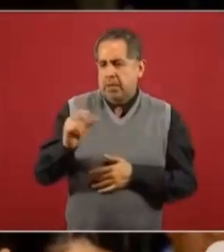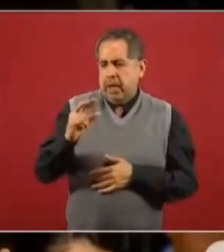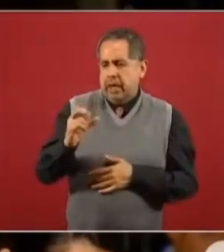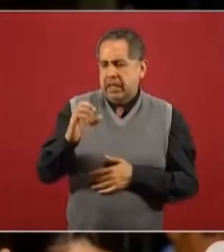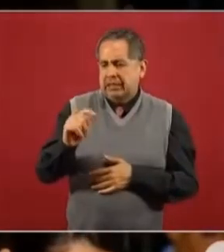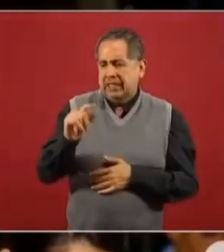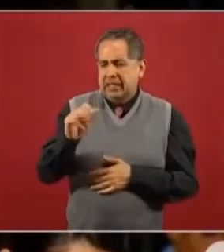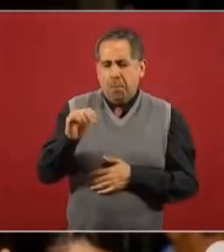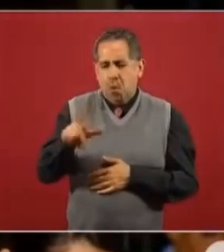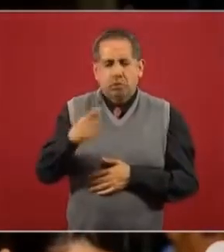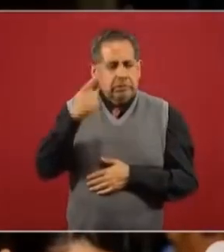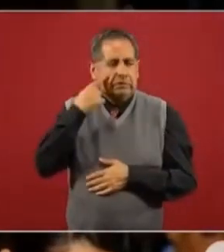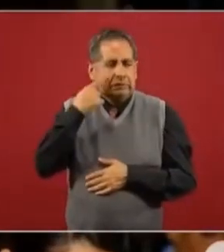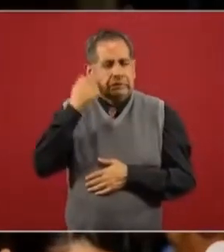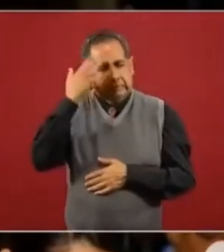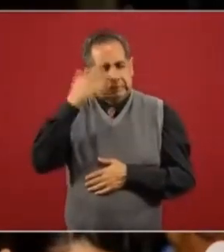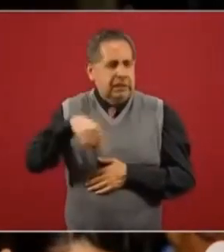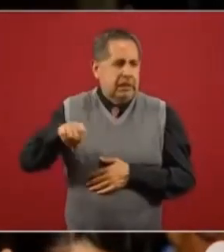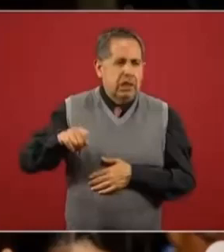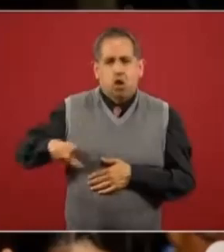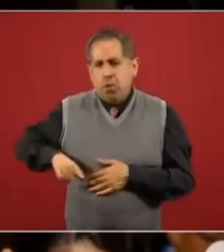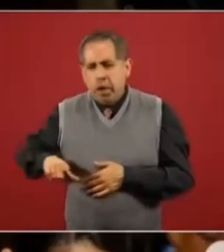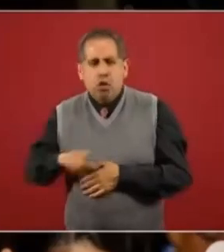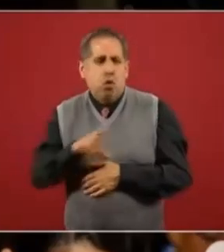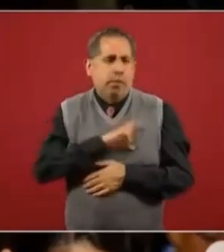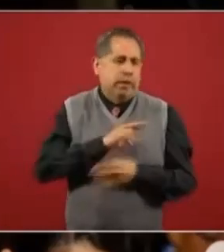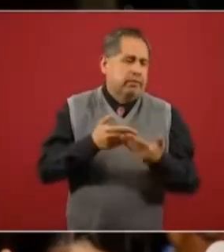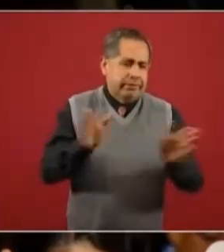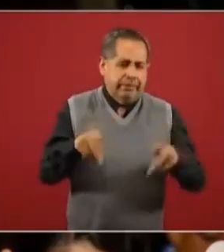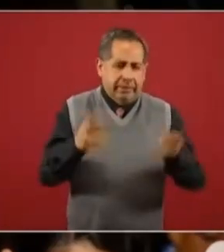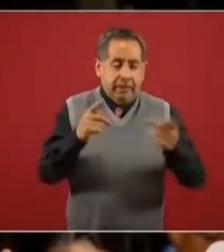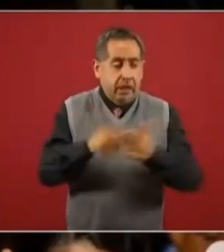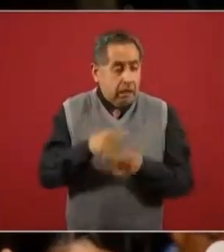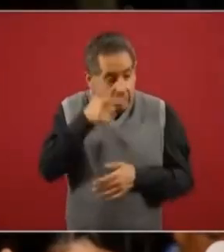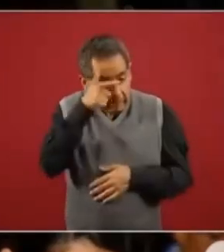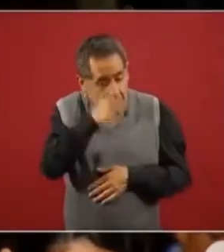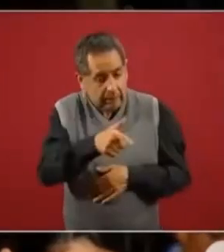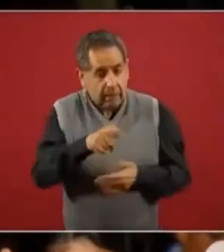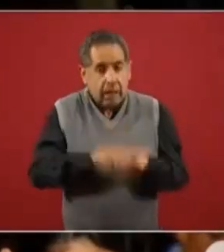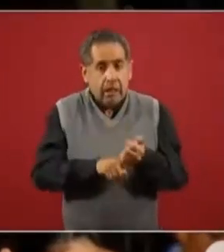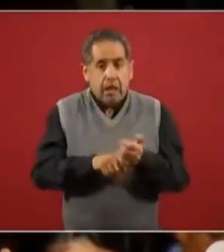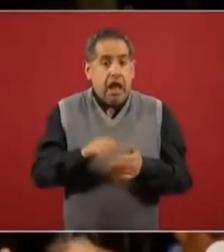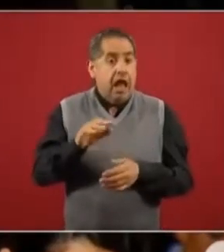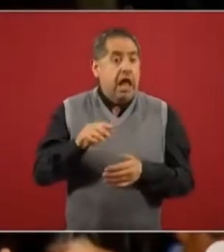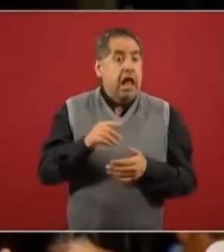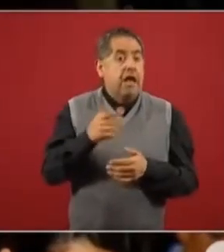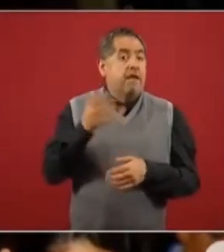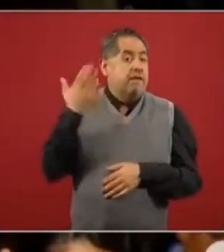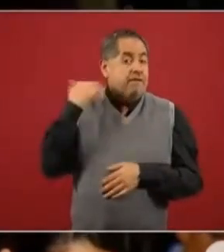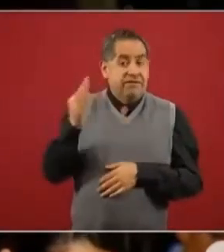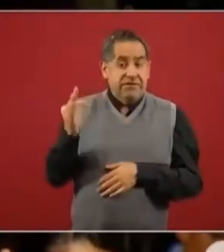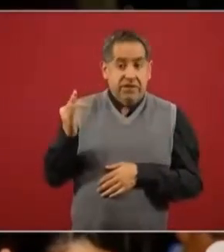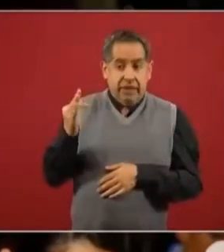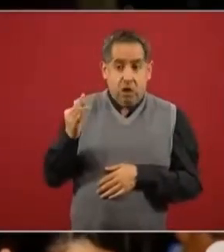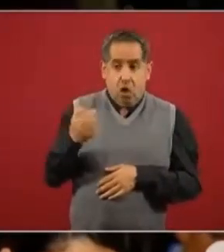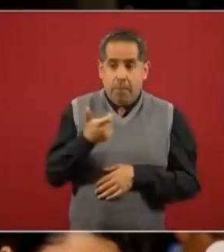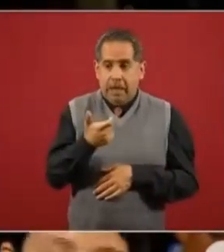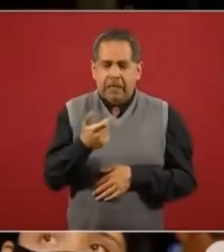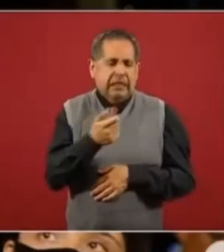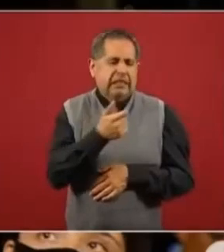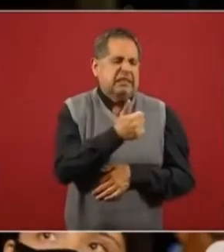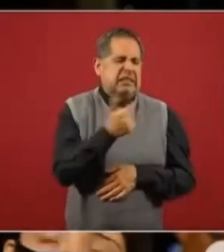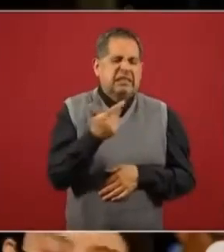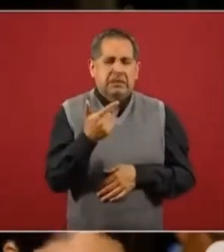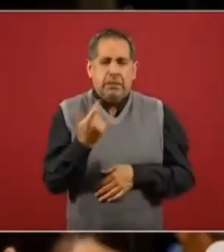uno de los más usuales, tanto a nivel privado como a nivel público, lo encontramos en las listas de febrero en